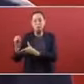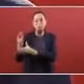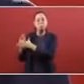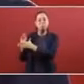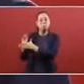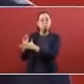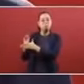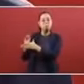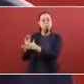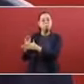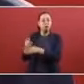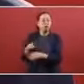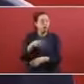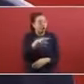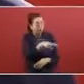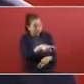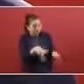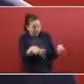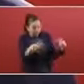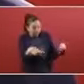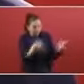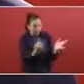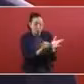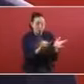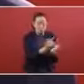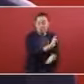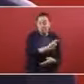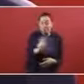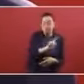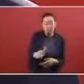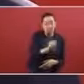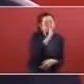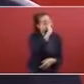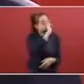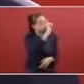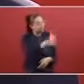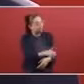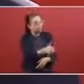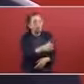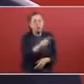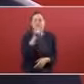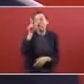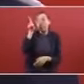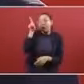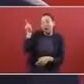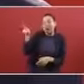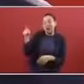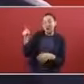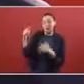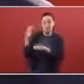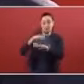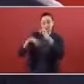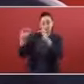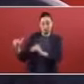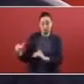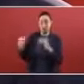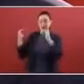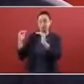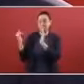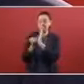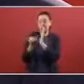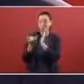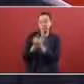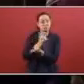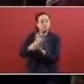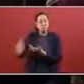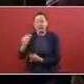el informal que no paga impuestos, pero los de arriba que no pagaban impuestos y cuando pagaban se les devolvía, eran